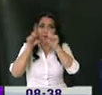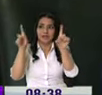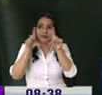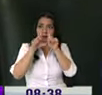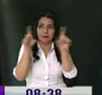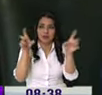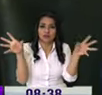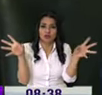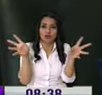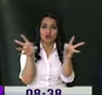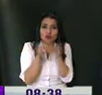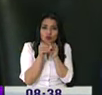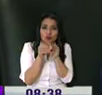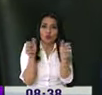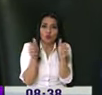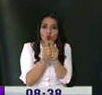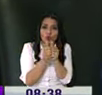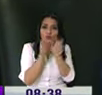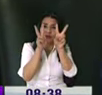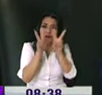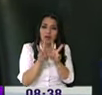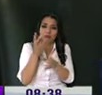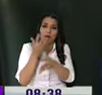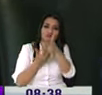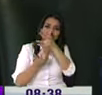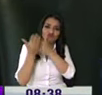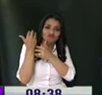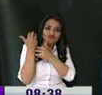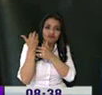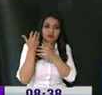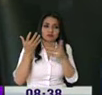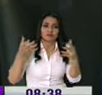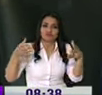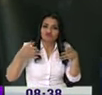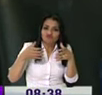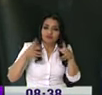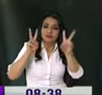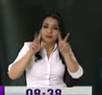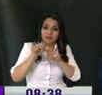insisto, por temas históricos en la parte de